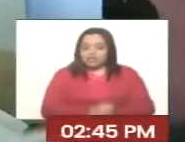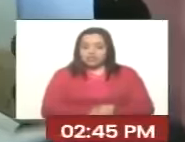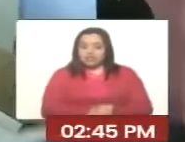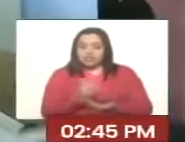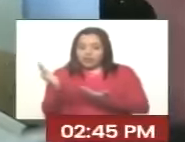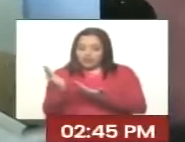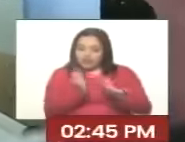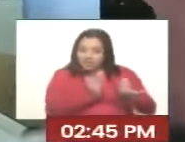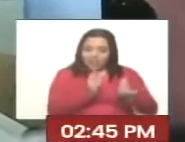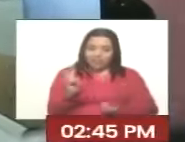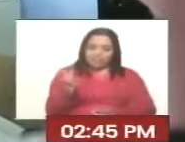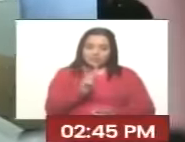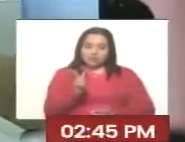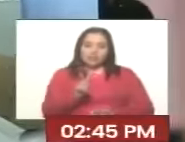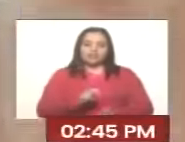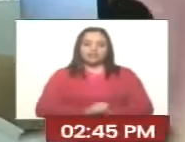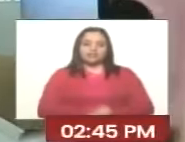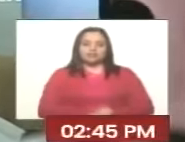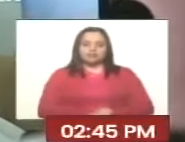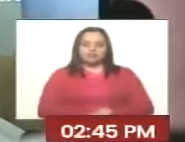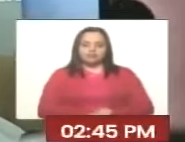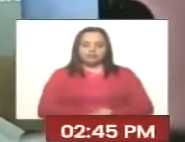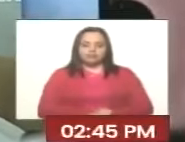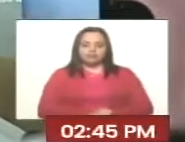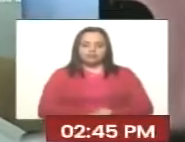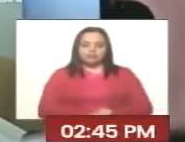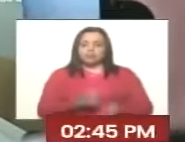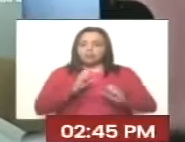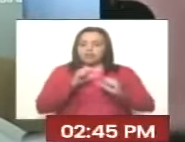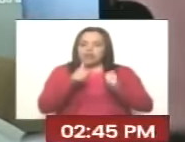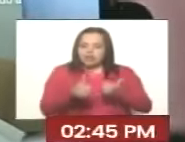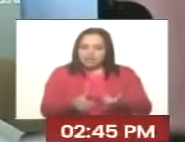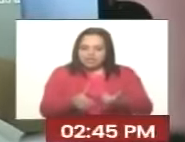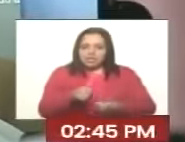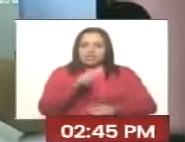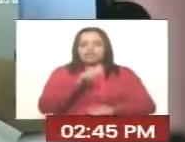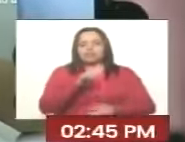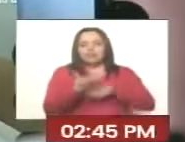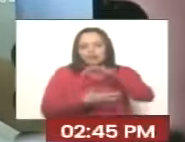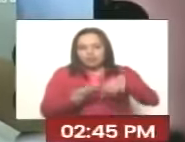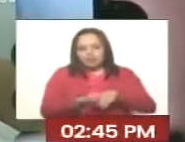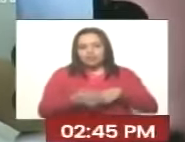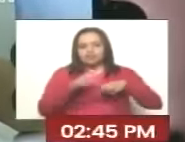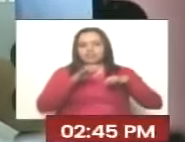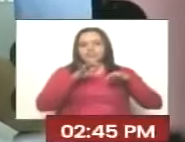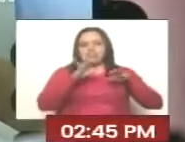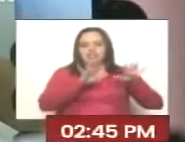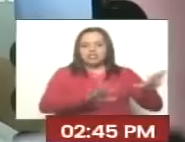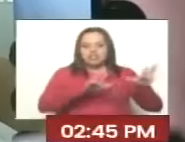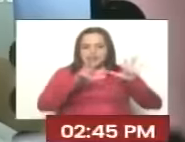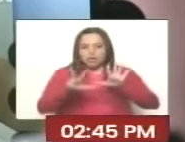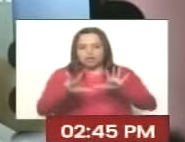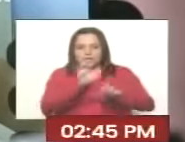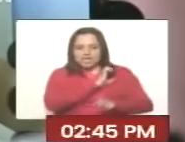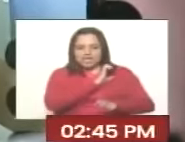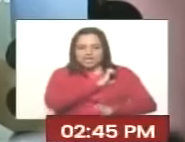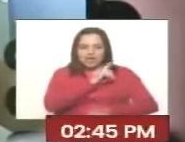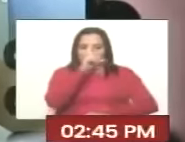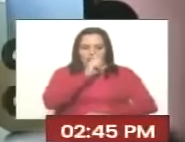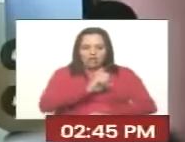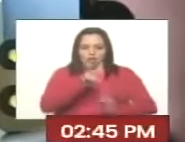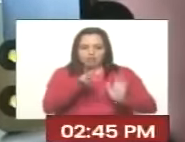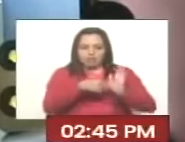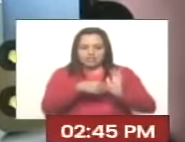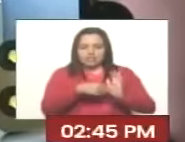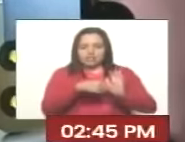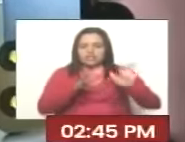a Venezuela y viene el episodio entonces del 18 de enero. Del año 2015.